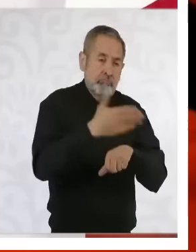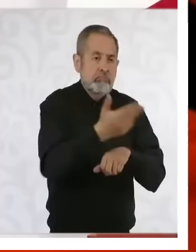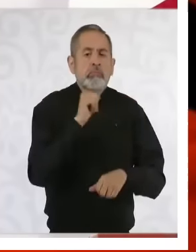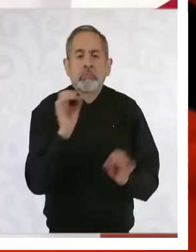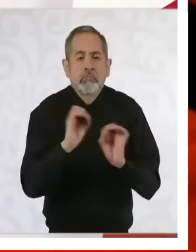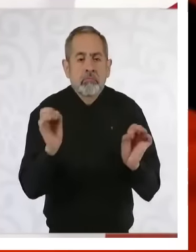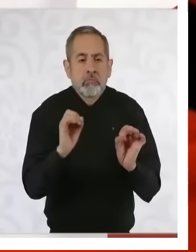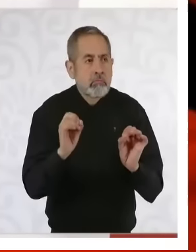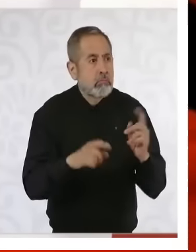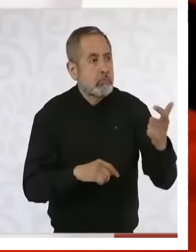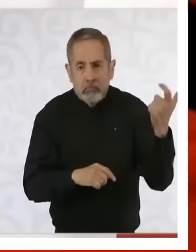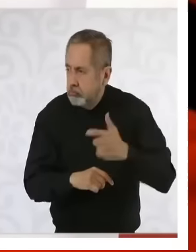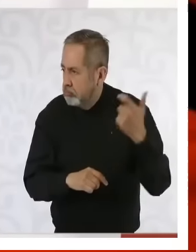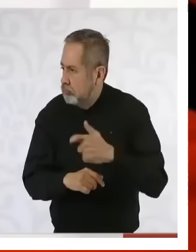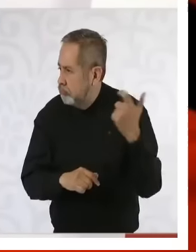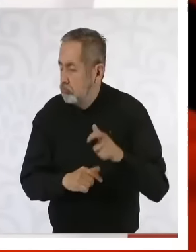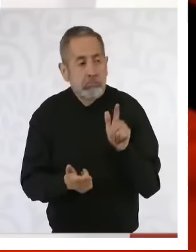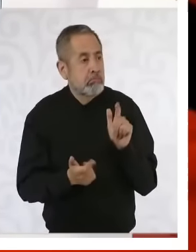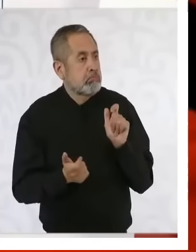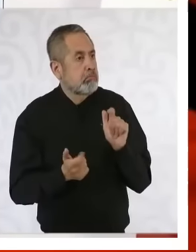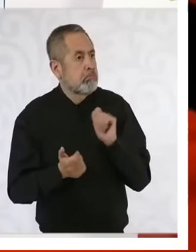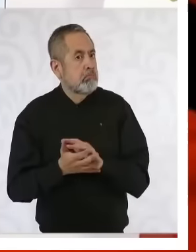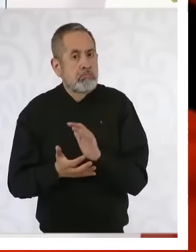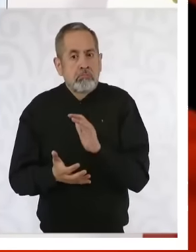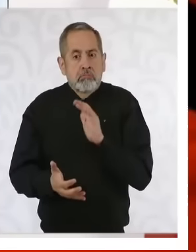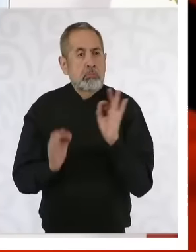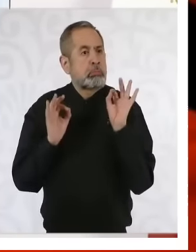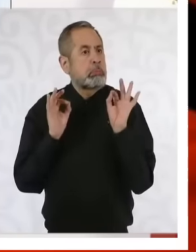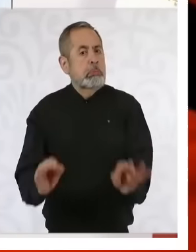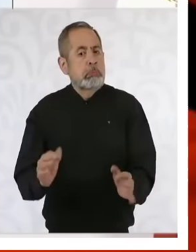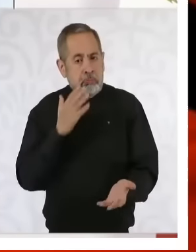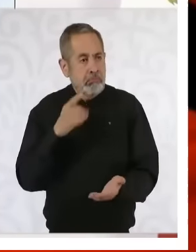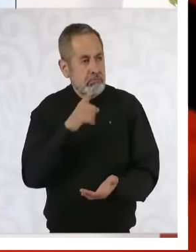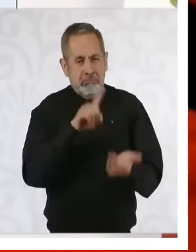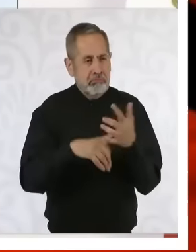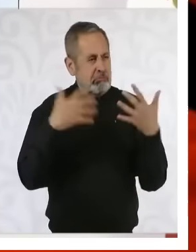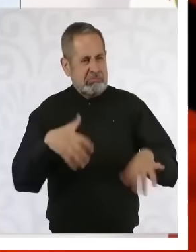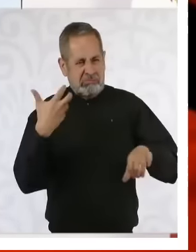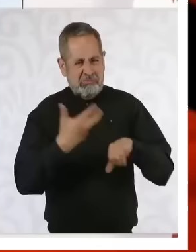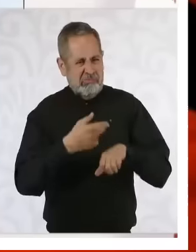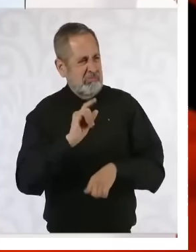se empezaron a pagar impuestos, particularmente los grandes